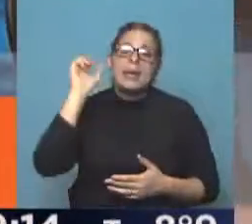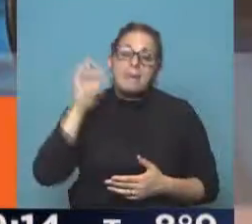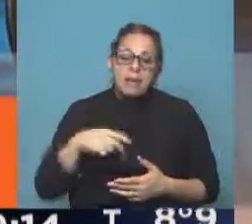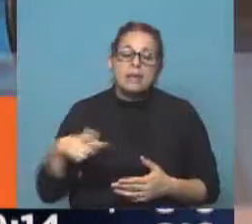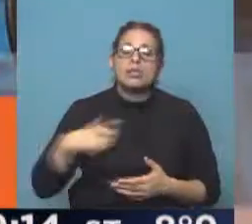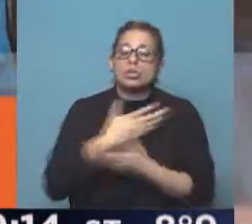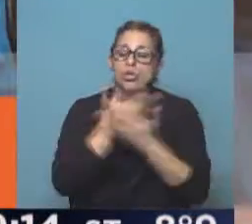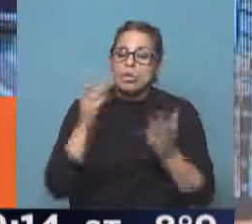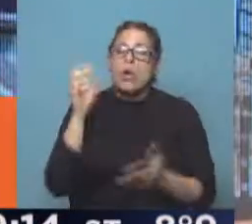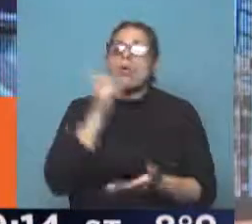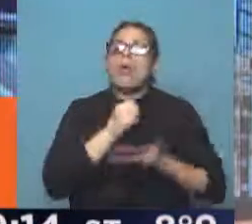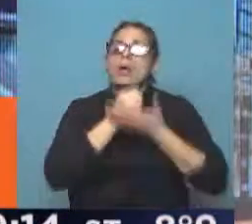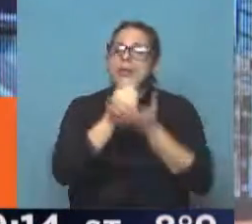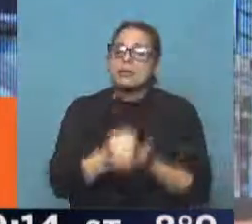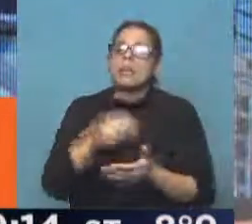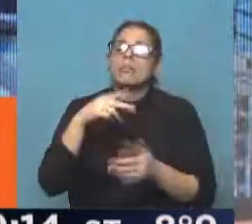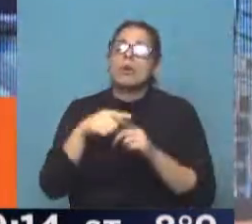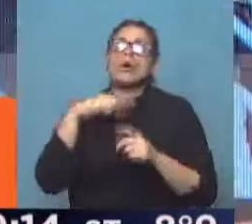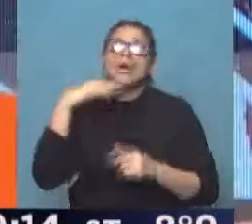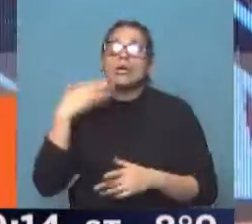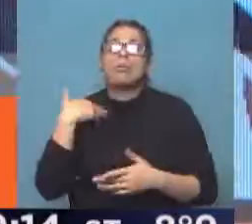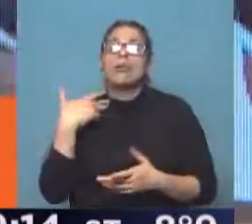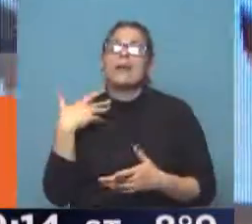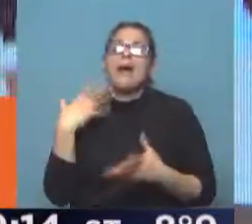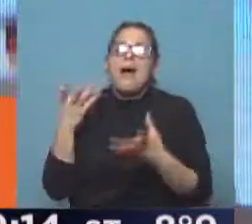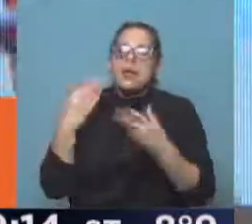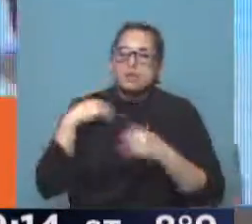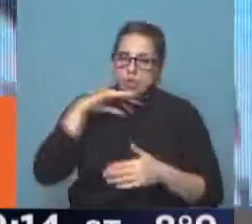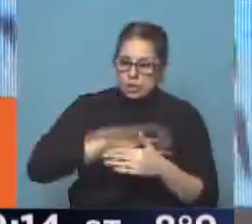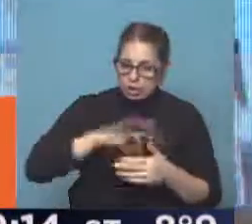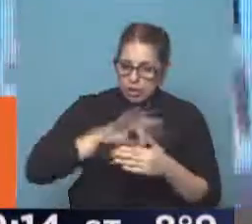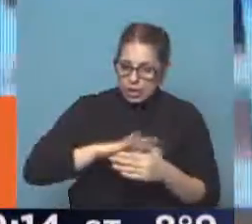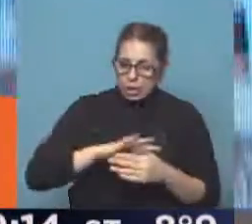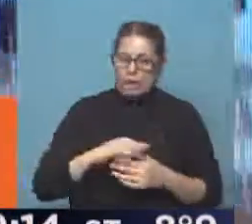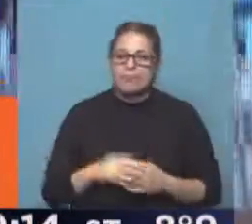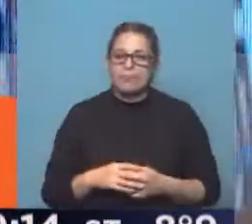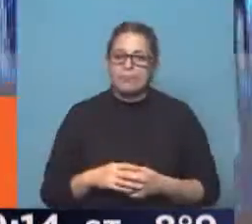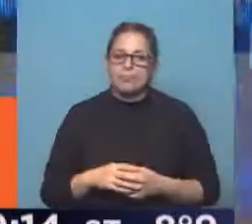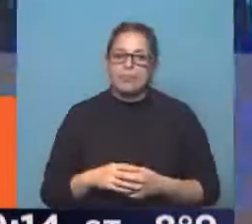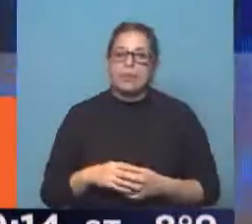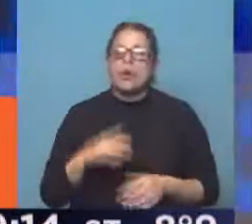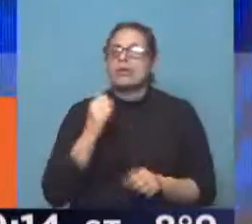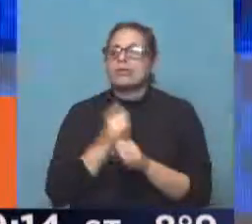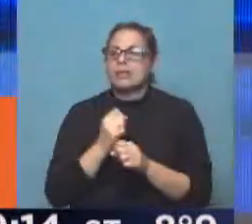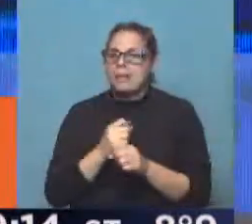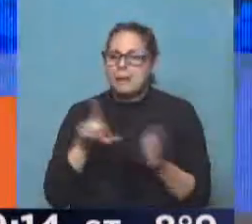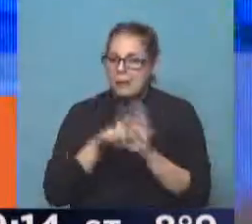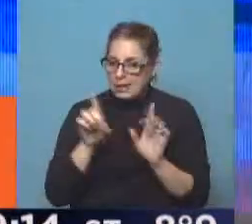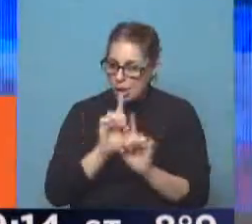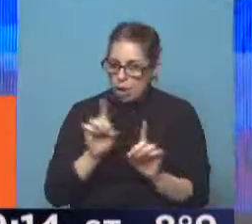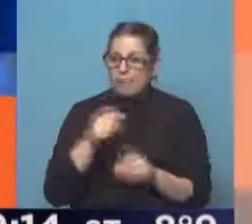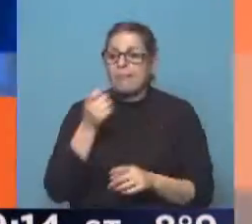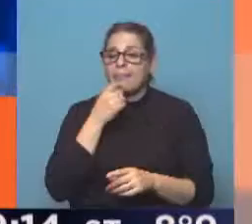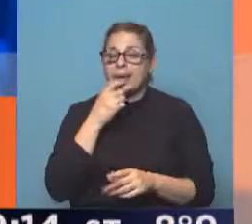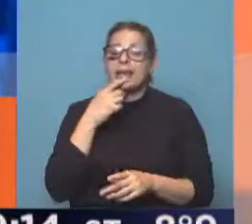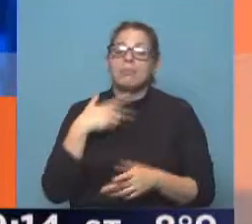social o la asignación universal por hijo, complementar el ingreso que tenía que ver con el trabajo informal. Es decir, uno agarraba una